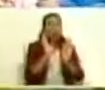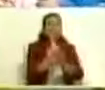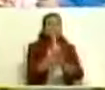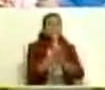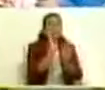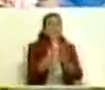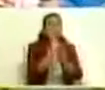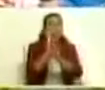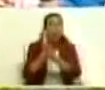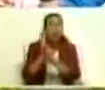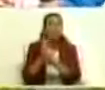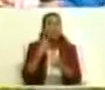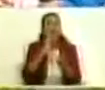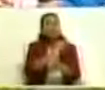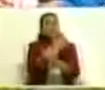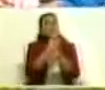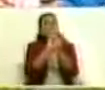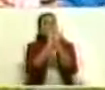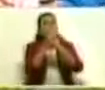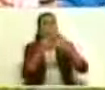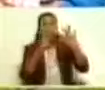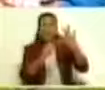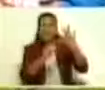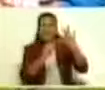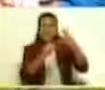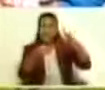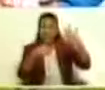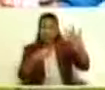la transformación ecológica,